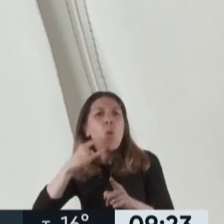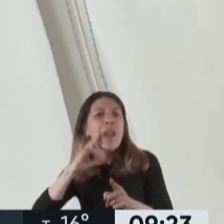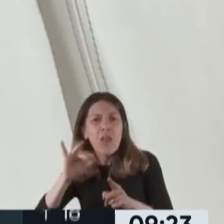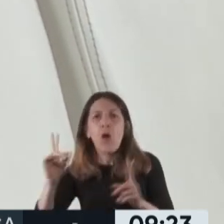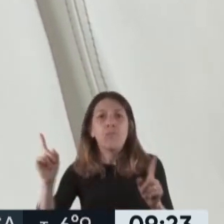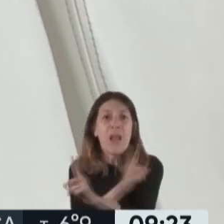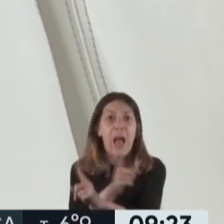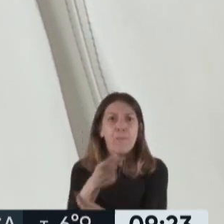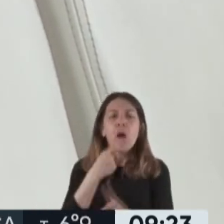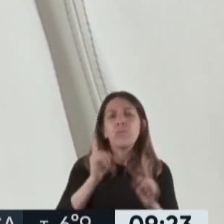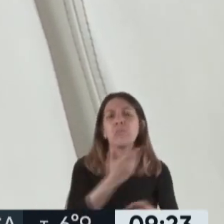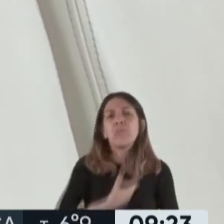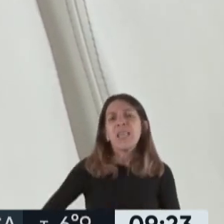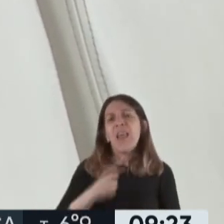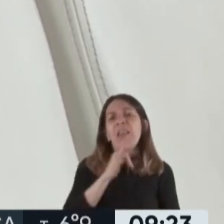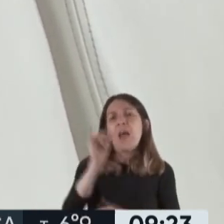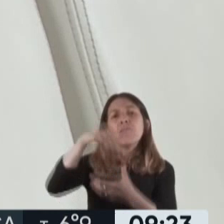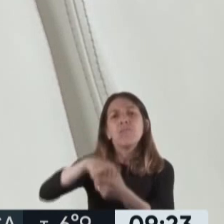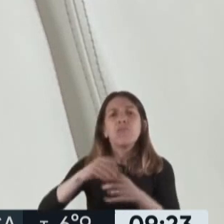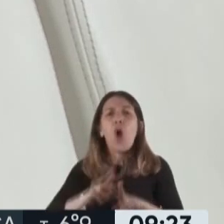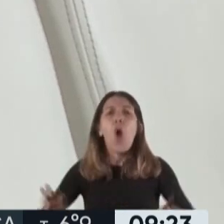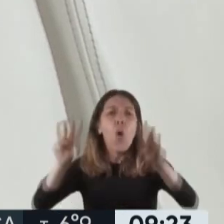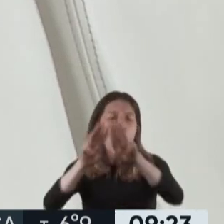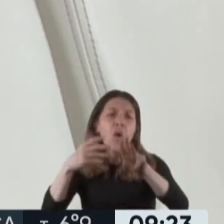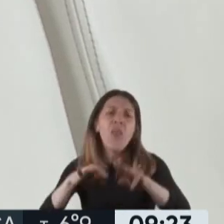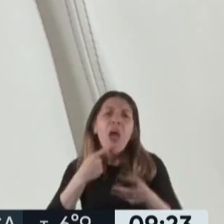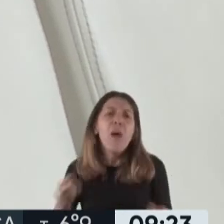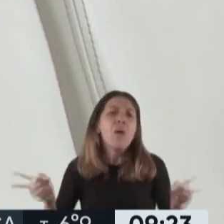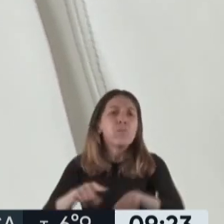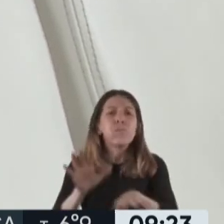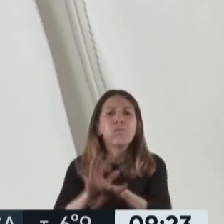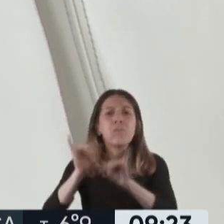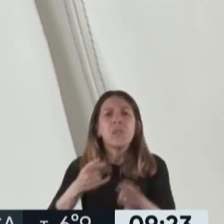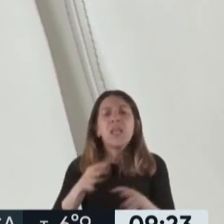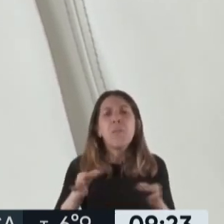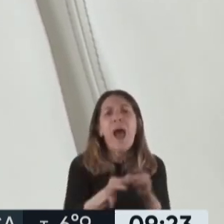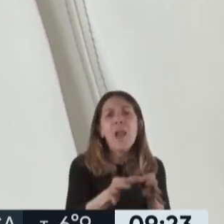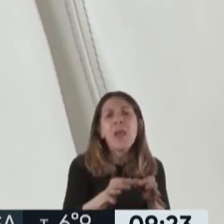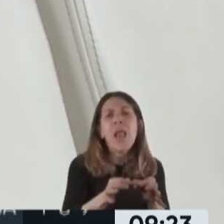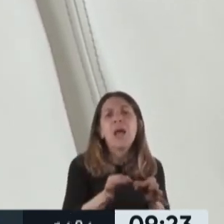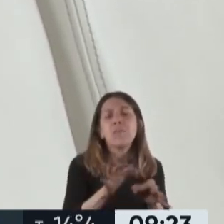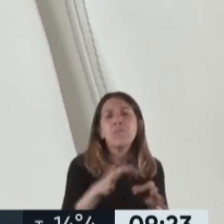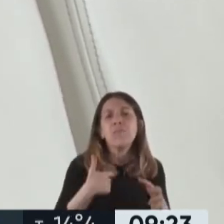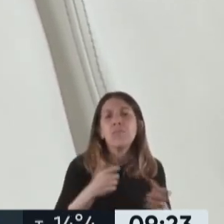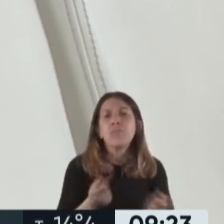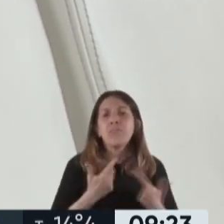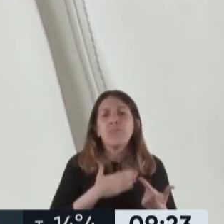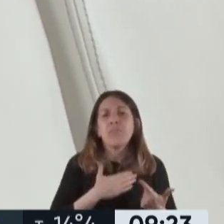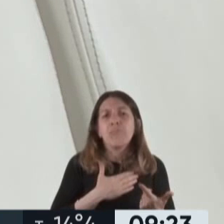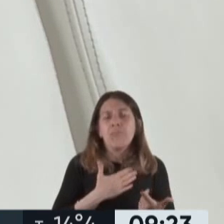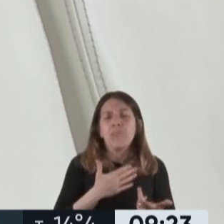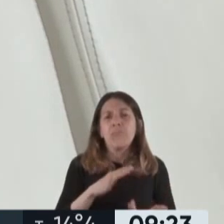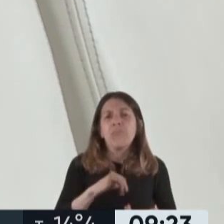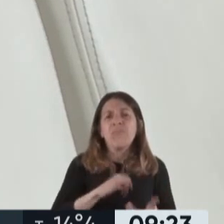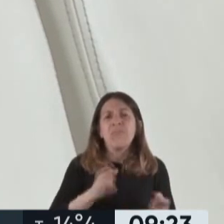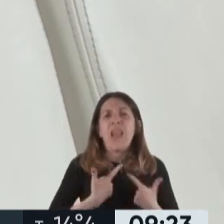la ONU por la reivindicación de la soberanía de Malvinas, si se está preparando algo especial sobre ese